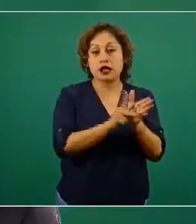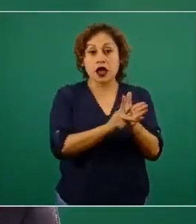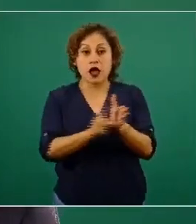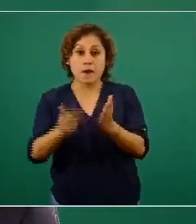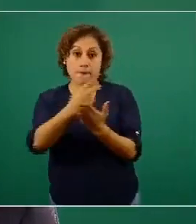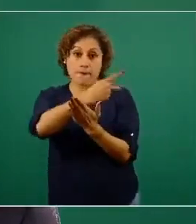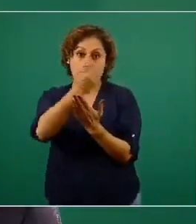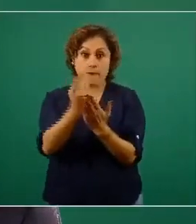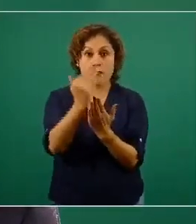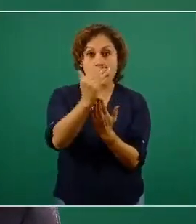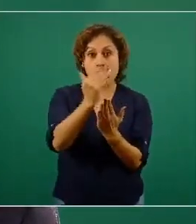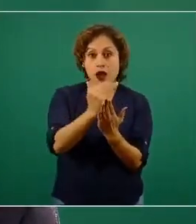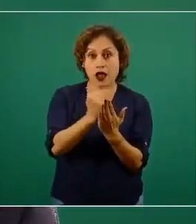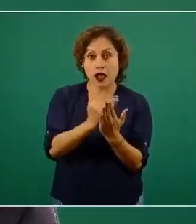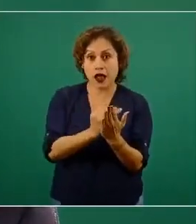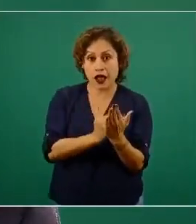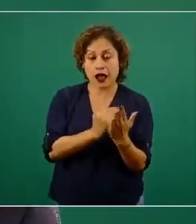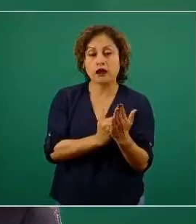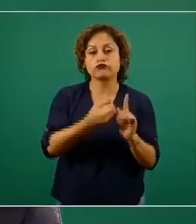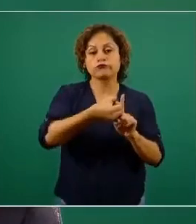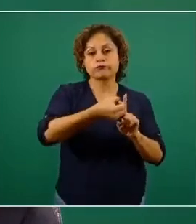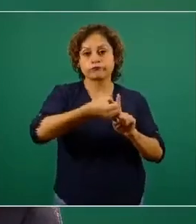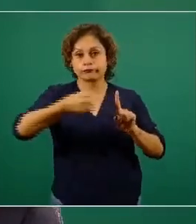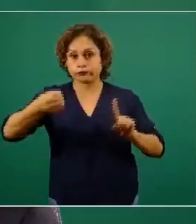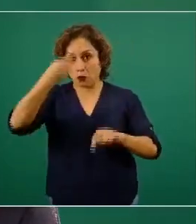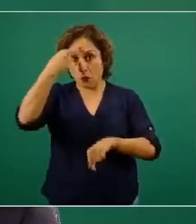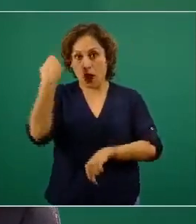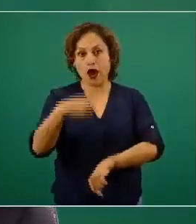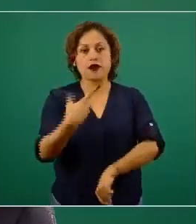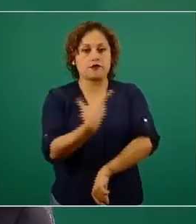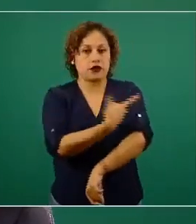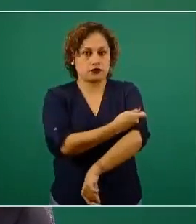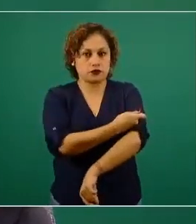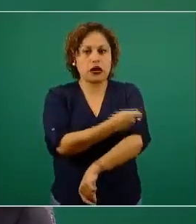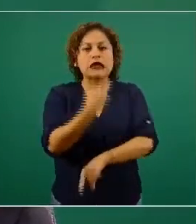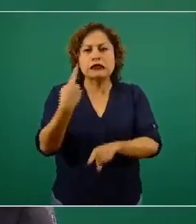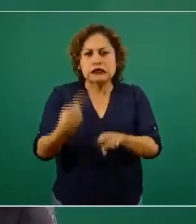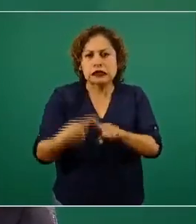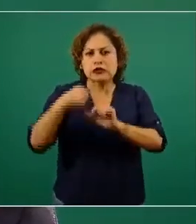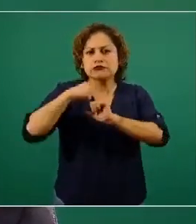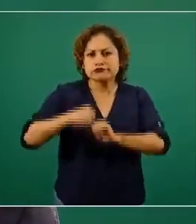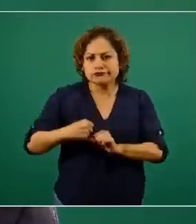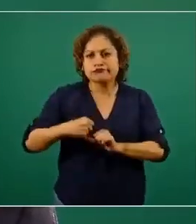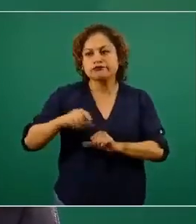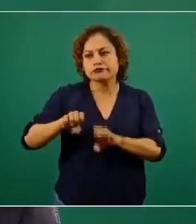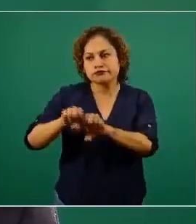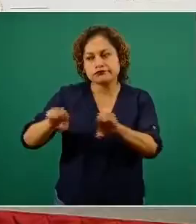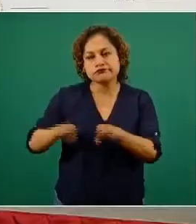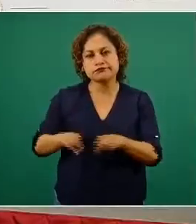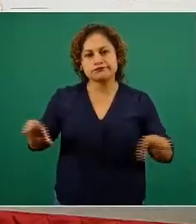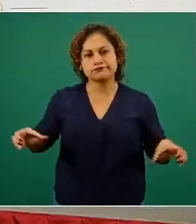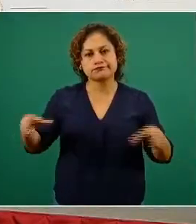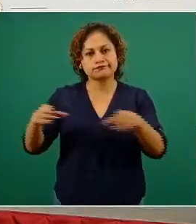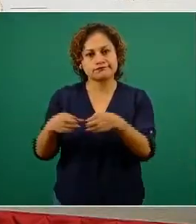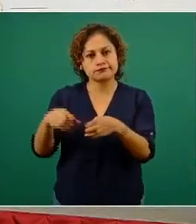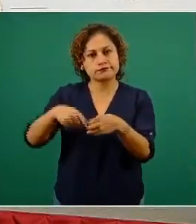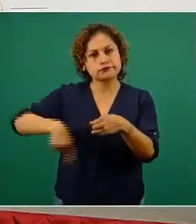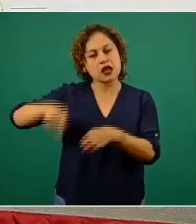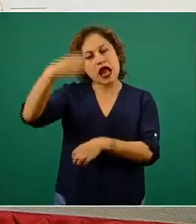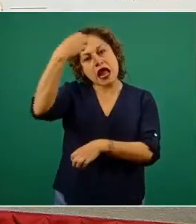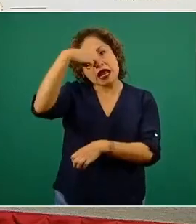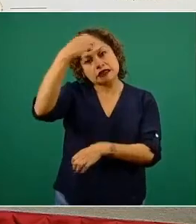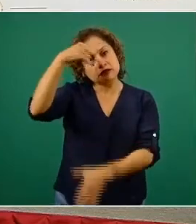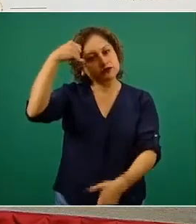sido cuidadosamente diseñado y evaluado por personas expertas. Nuestro grupo técnico asesor de vacunación